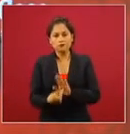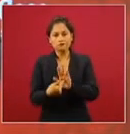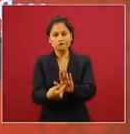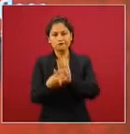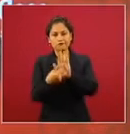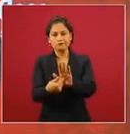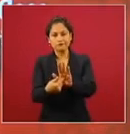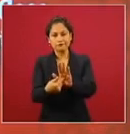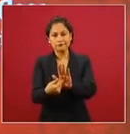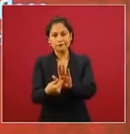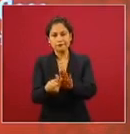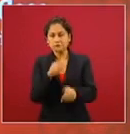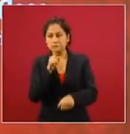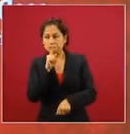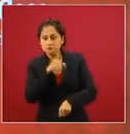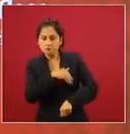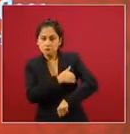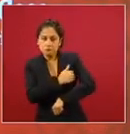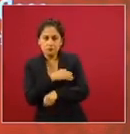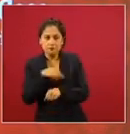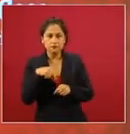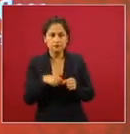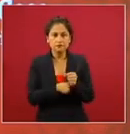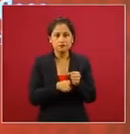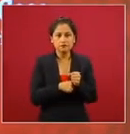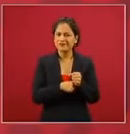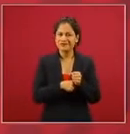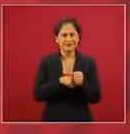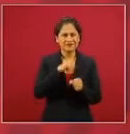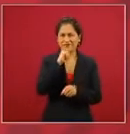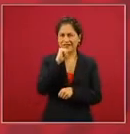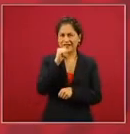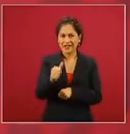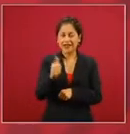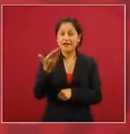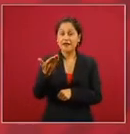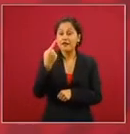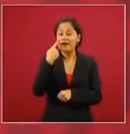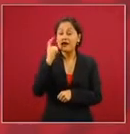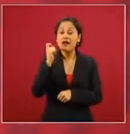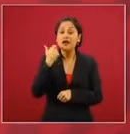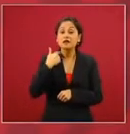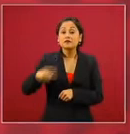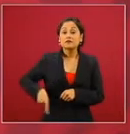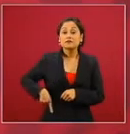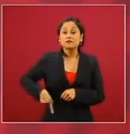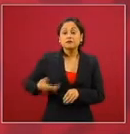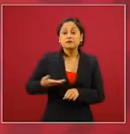no se oculta nada. Antes no se podía tocar al intocable